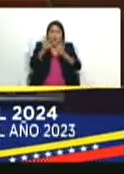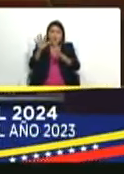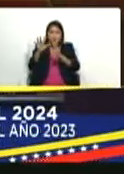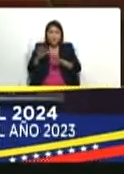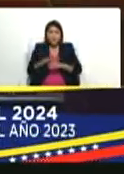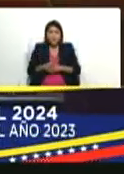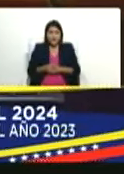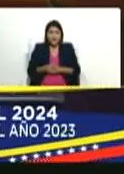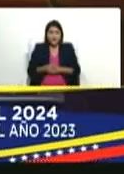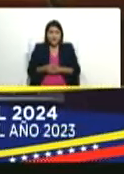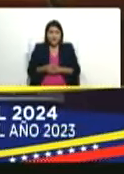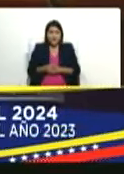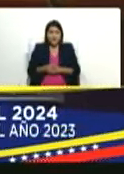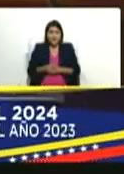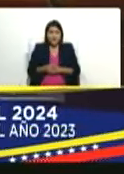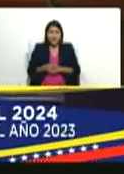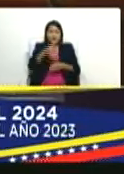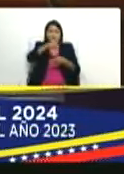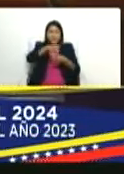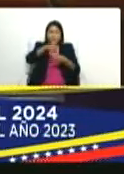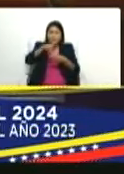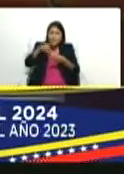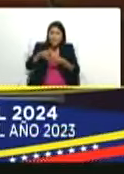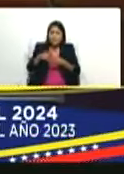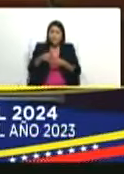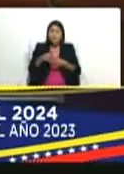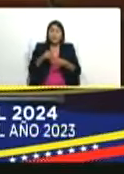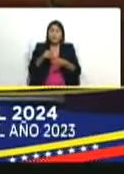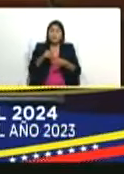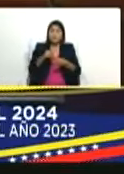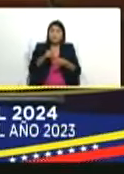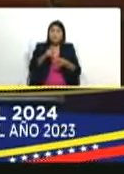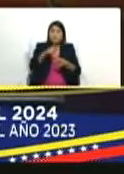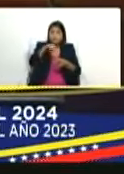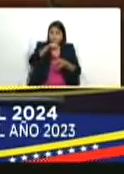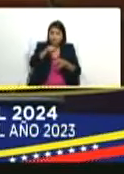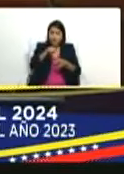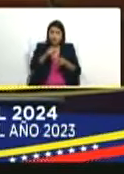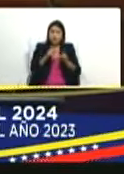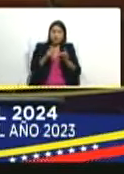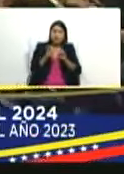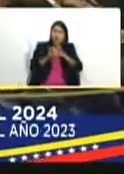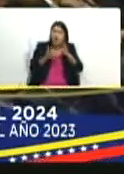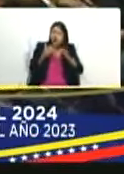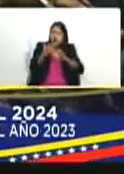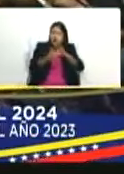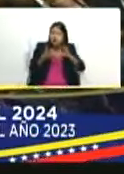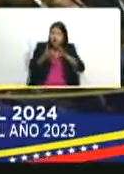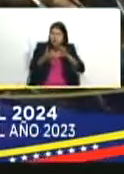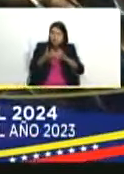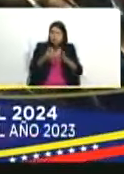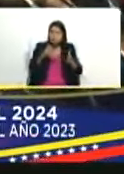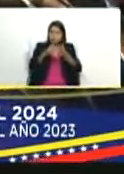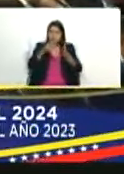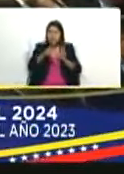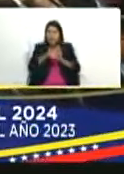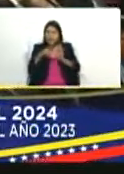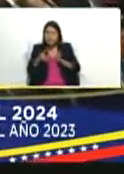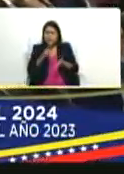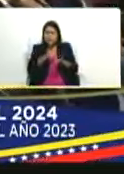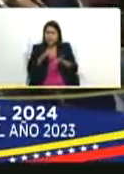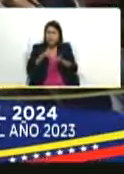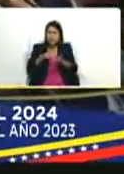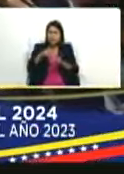Electoral en relación a la imprudencia de la falta de jurisdicción de la Sala Electoral en conflicto sobre presuntas vulneraciones de derecho a la participación